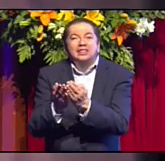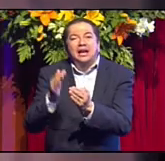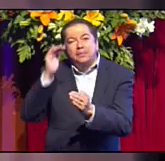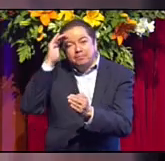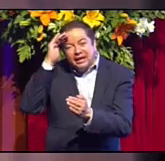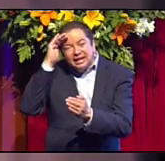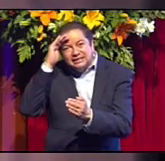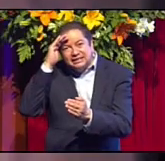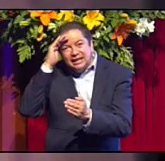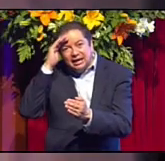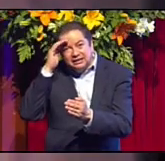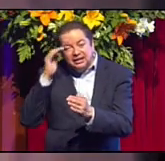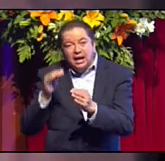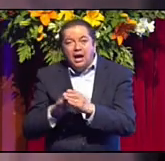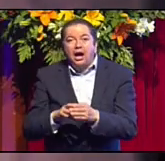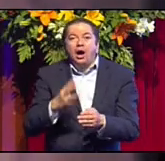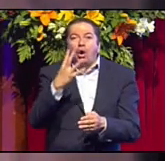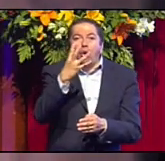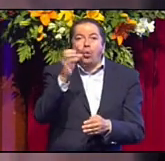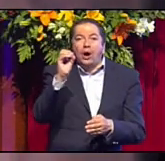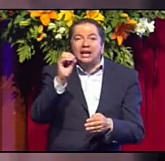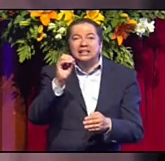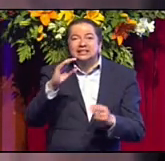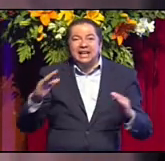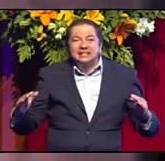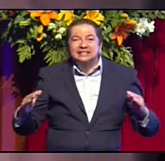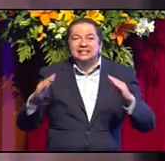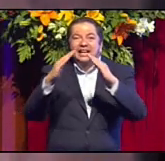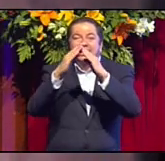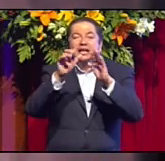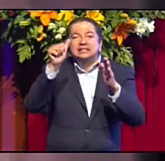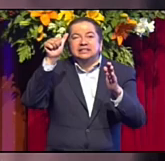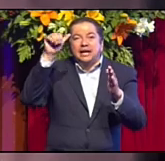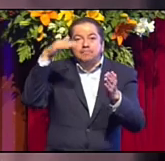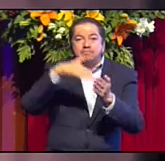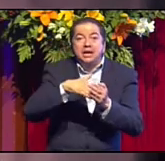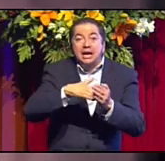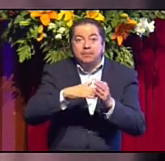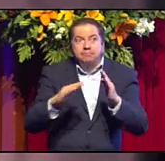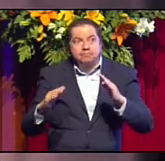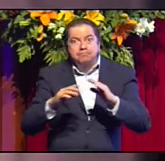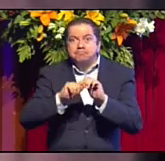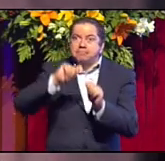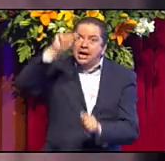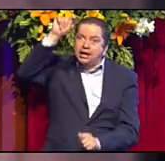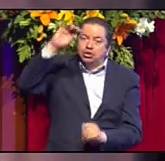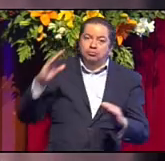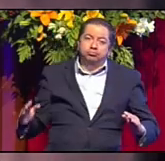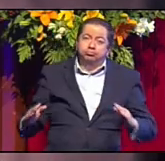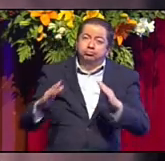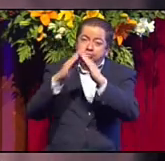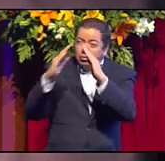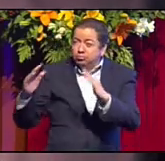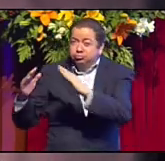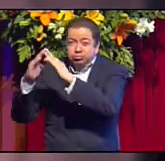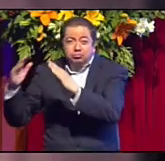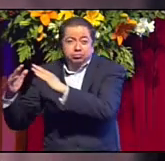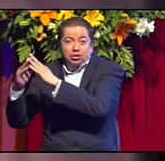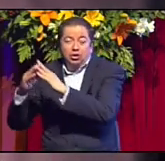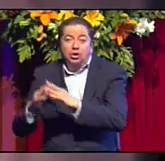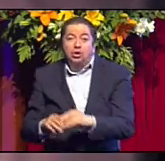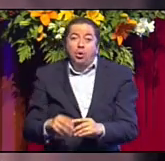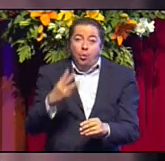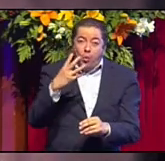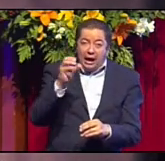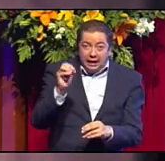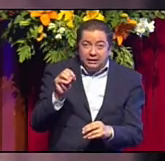llegar a 40 montañas, a 40 cerros, más de 6.000 metros de altura. Y de esa manera, efectivamente, y en esos lugares colocarle una